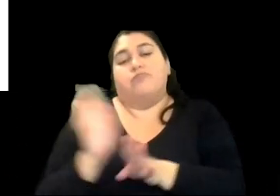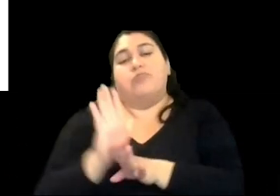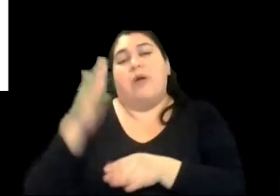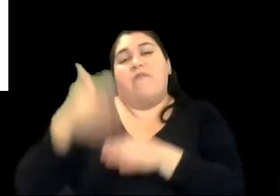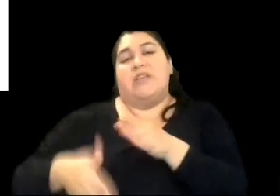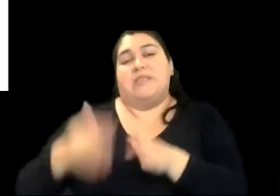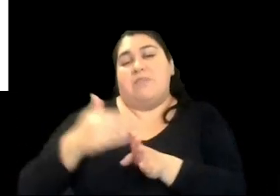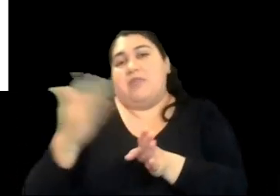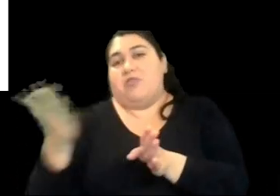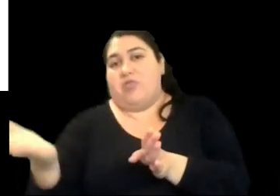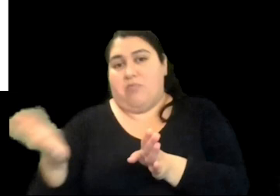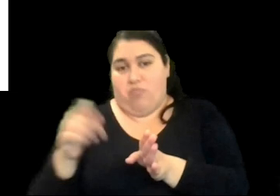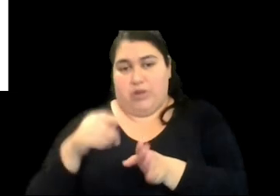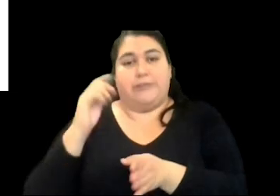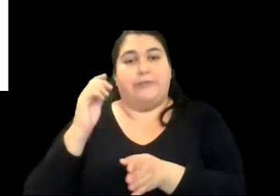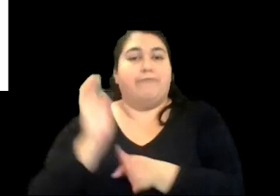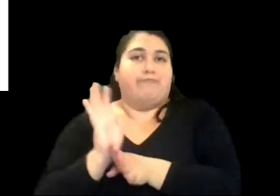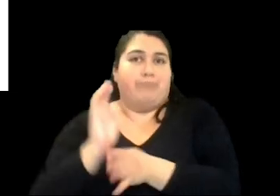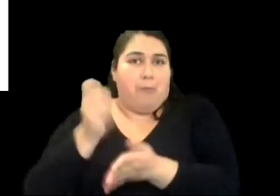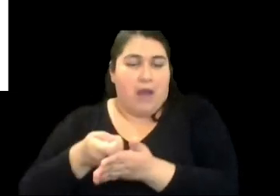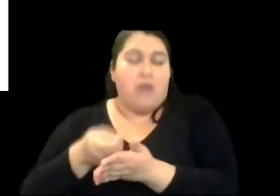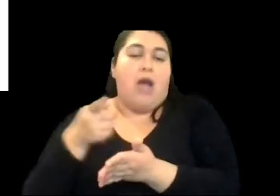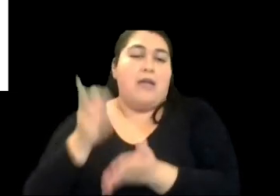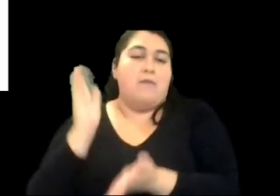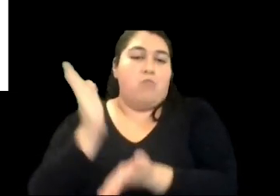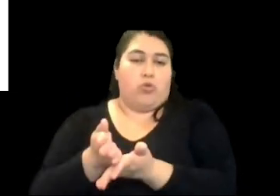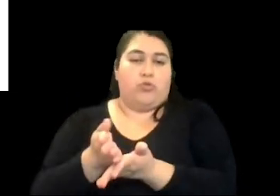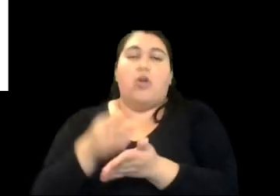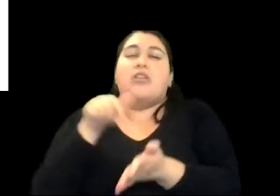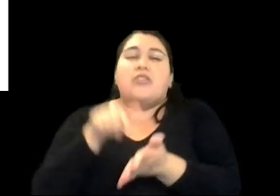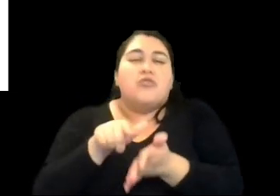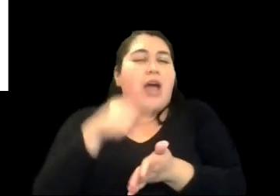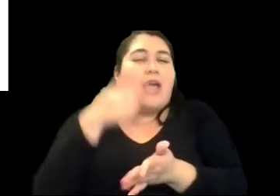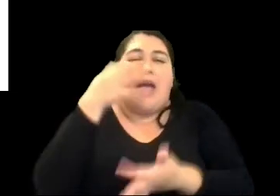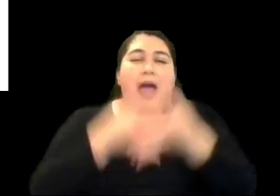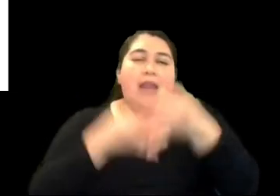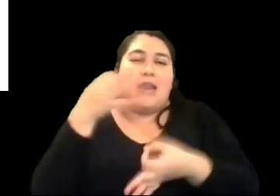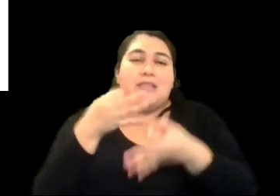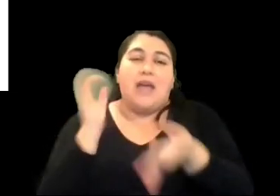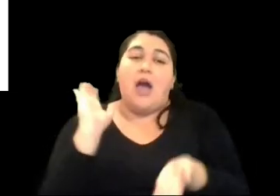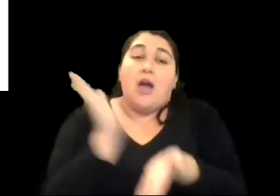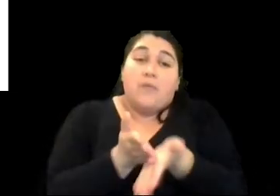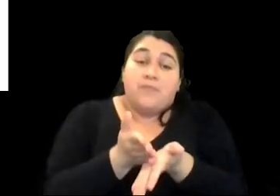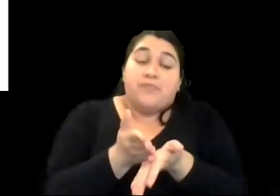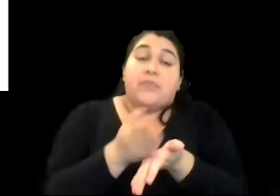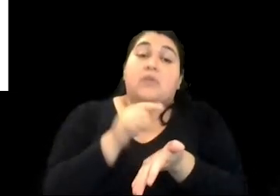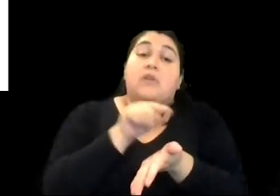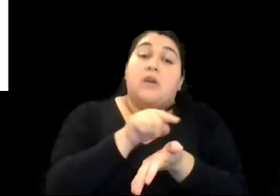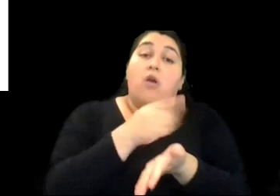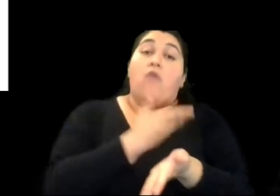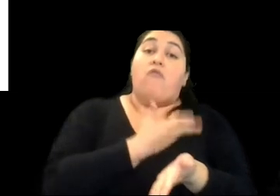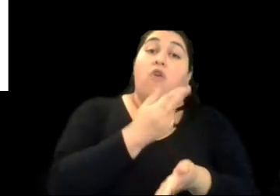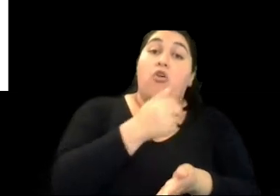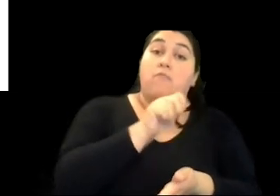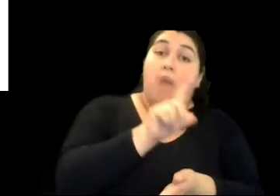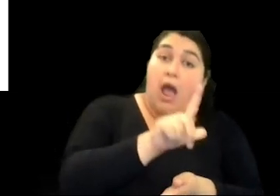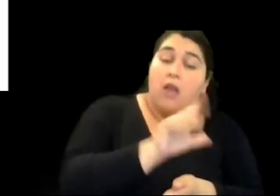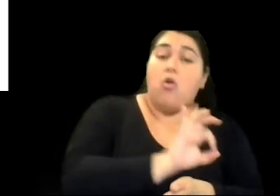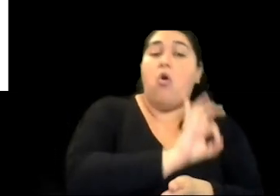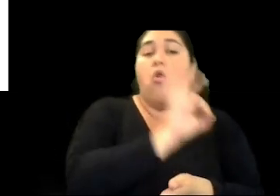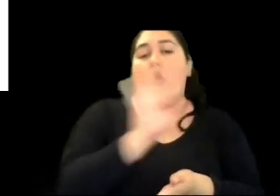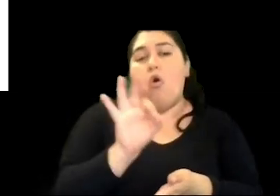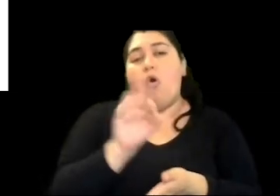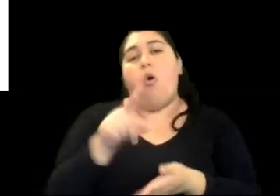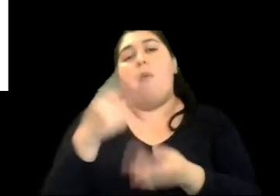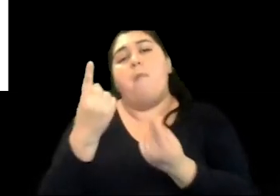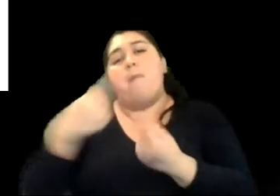Y aquí tenemos que distinguir el tipo de multa, si fuera una obligación formal o si fuera una obligación